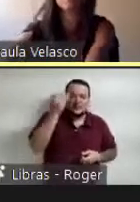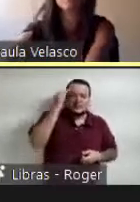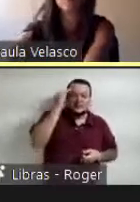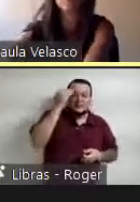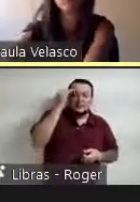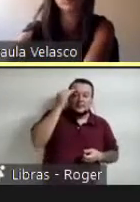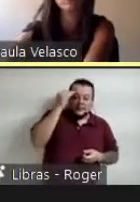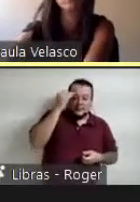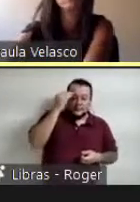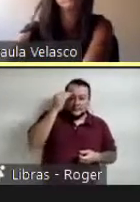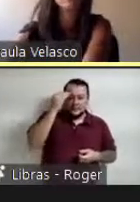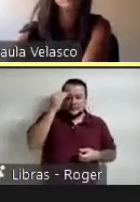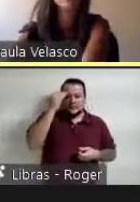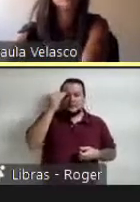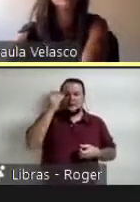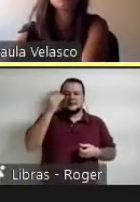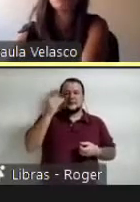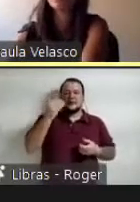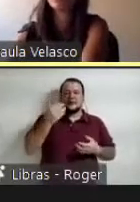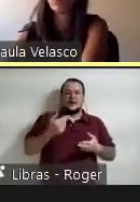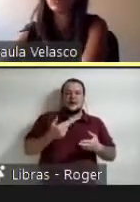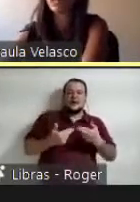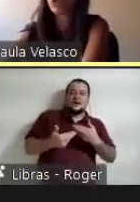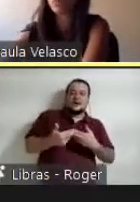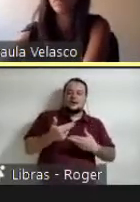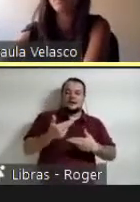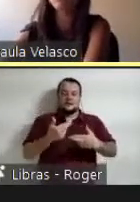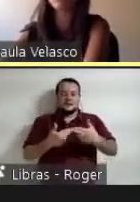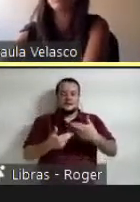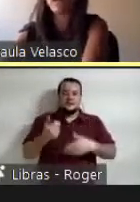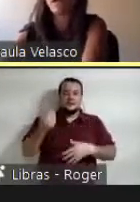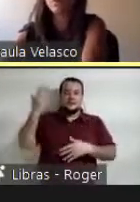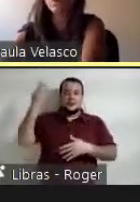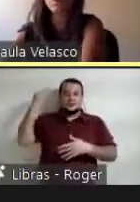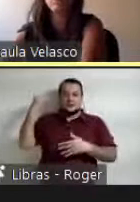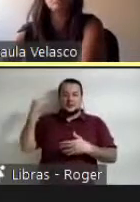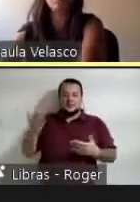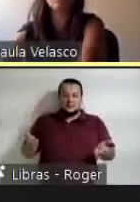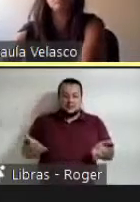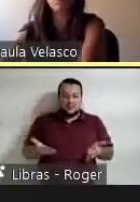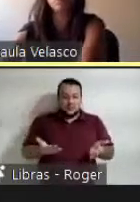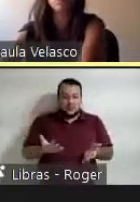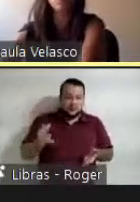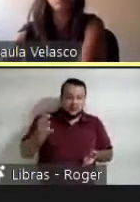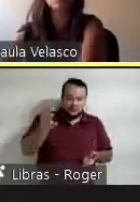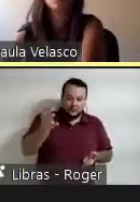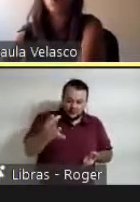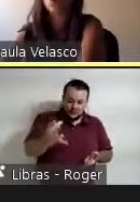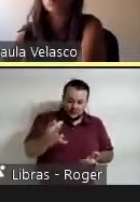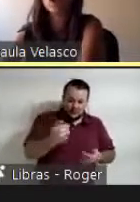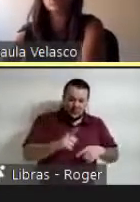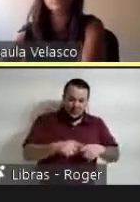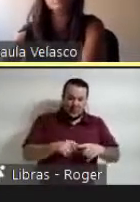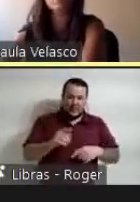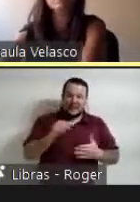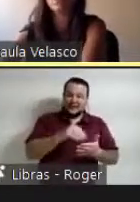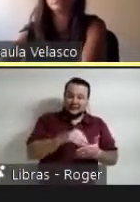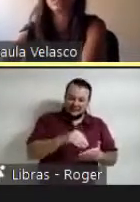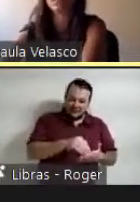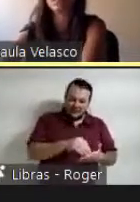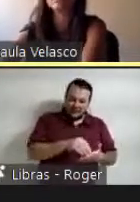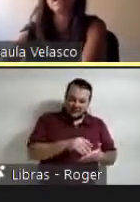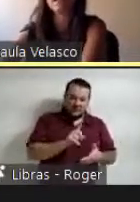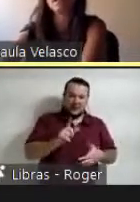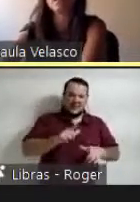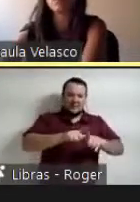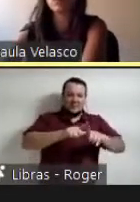presente y el futuro la intervención no apunta a obtener como producto final una superficie continua todo lo contrario estabilizará